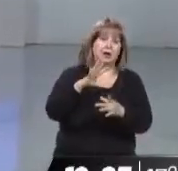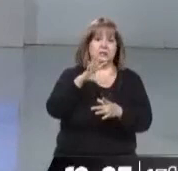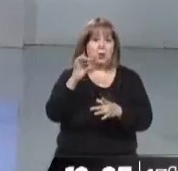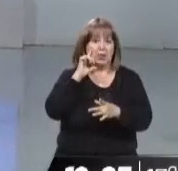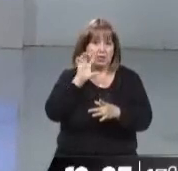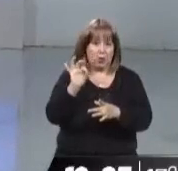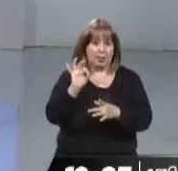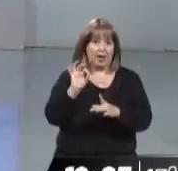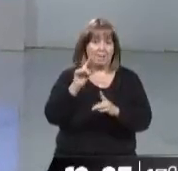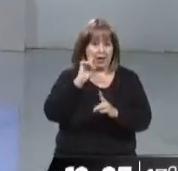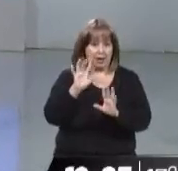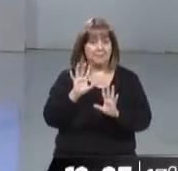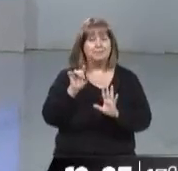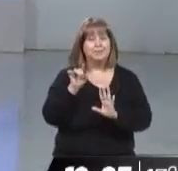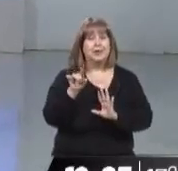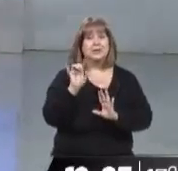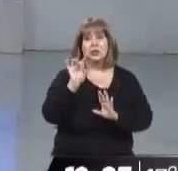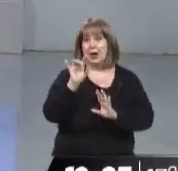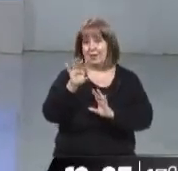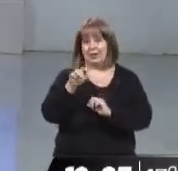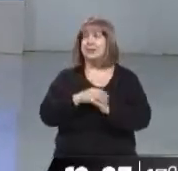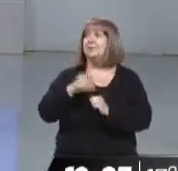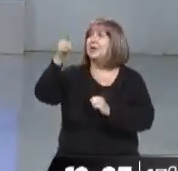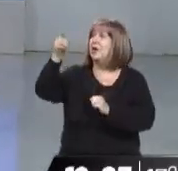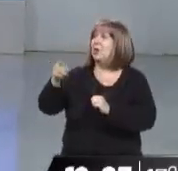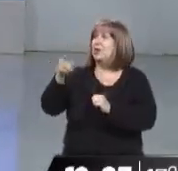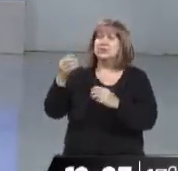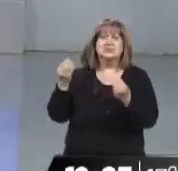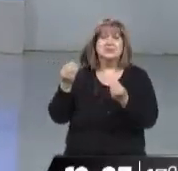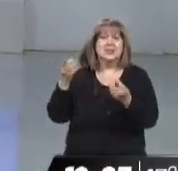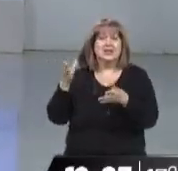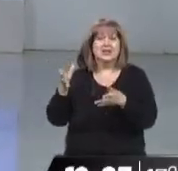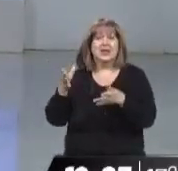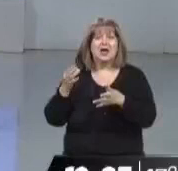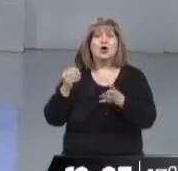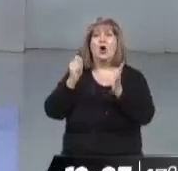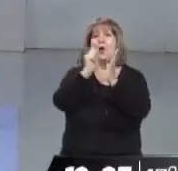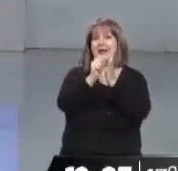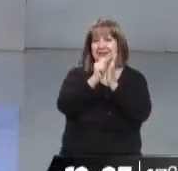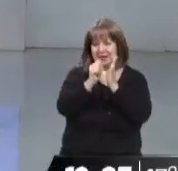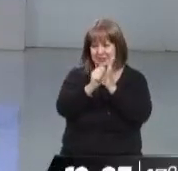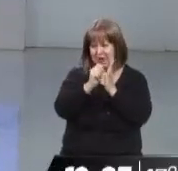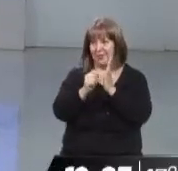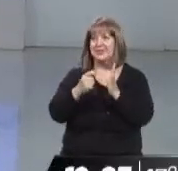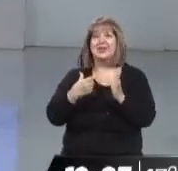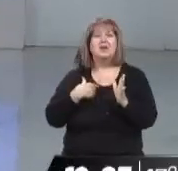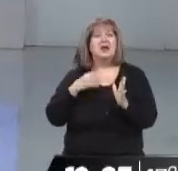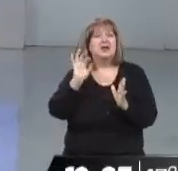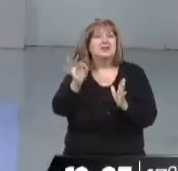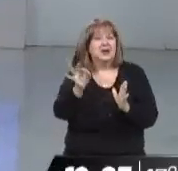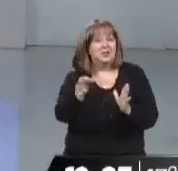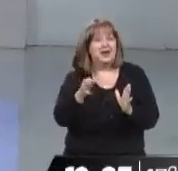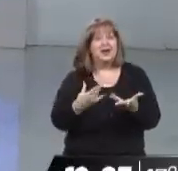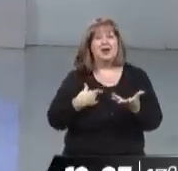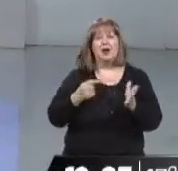sería estrictamente para los sectores más vulnerables. Bueno, y acá lo que también hay que tener en cuenta para cómo inscribirse o por lo menos para estar al tanto de cómo son o